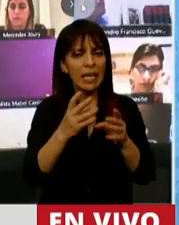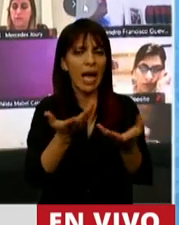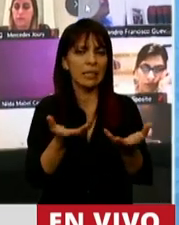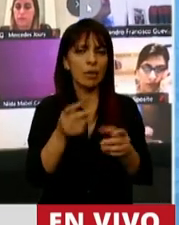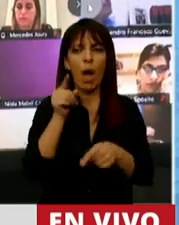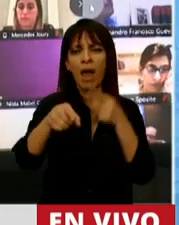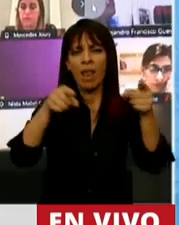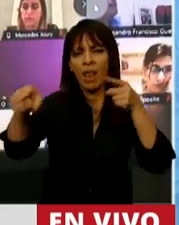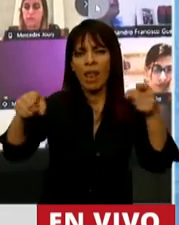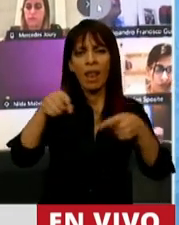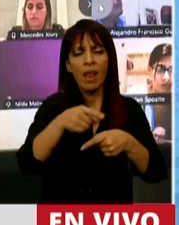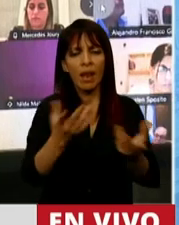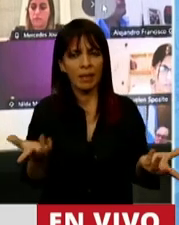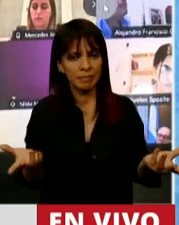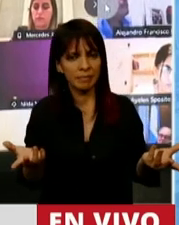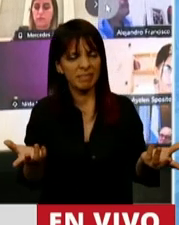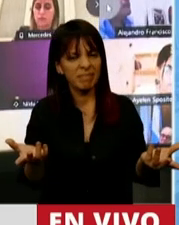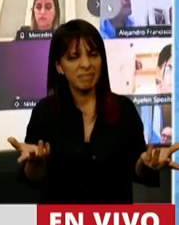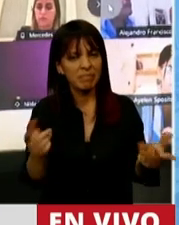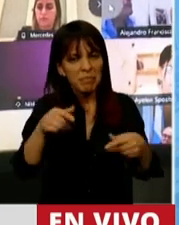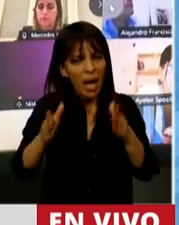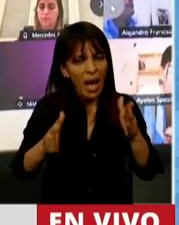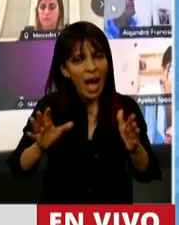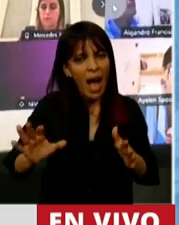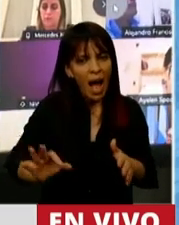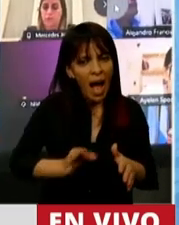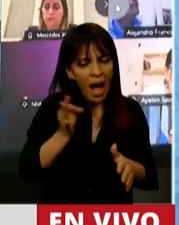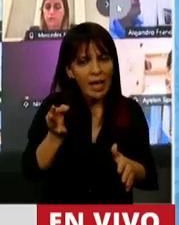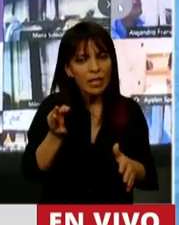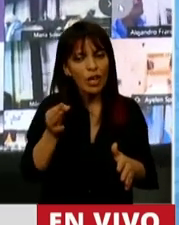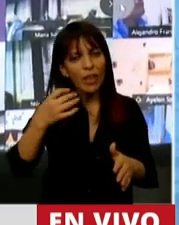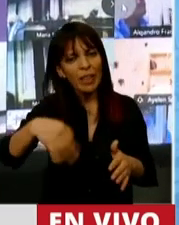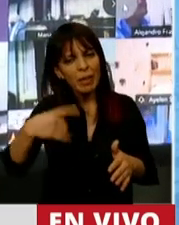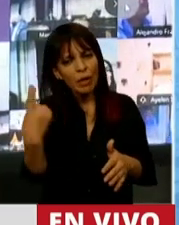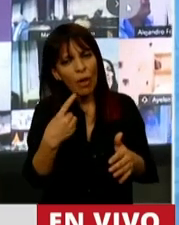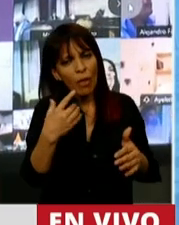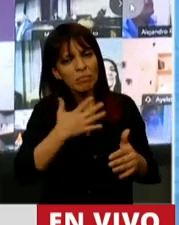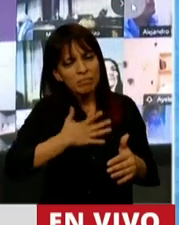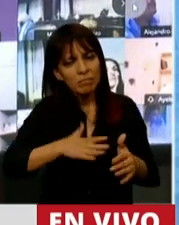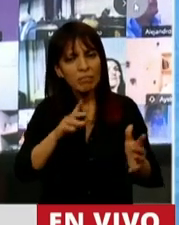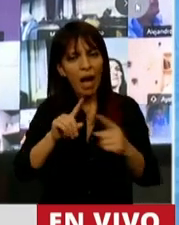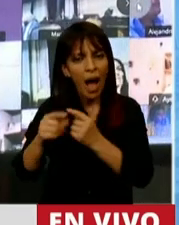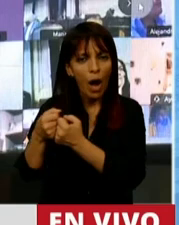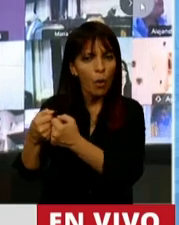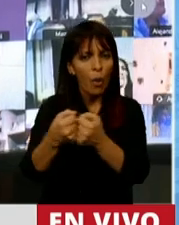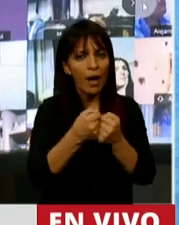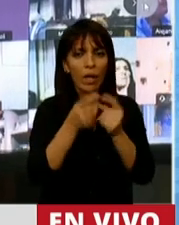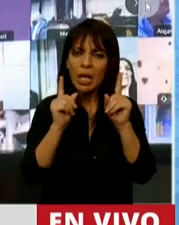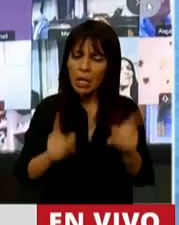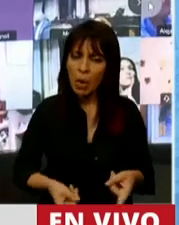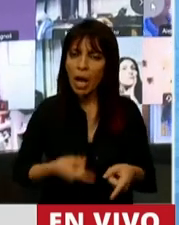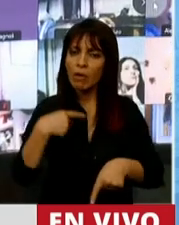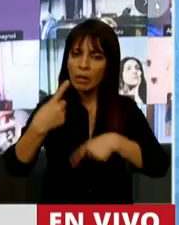echar culpas, presidente. La verdad que en un año donde debía primar el consenso no puede ser que sigamos echando culpas.